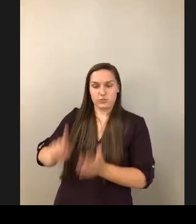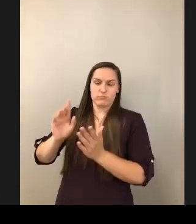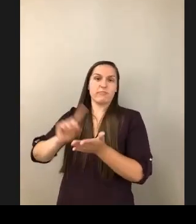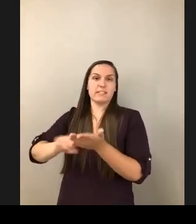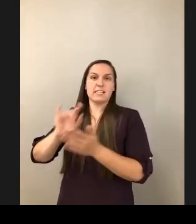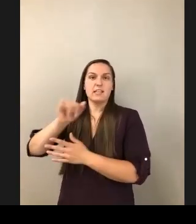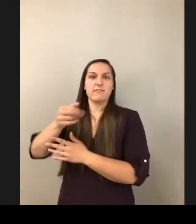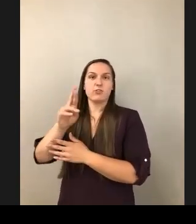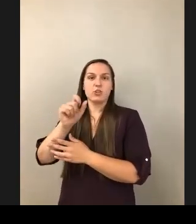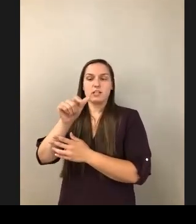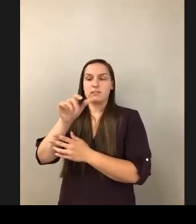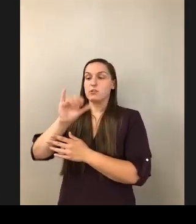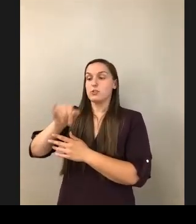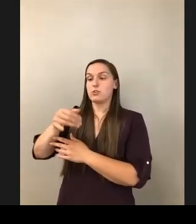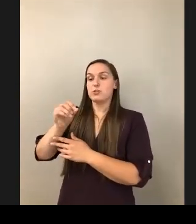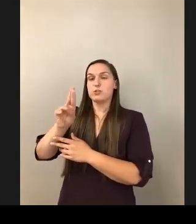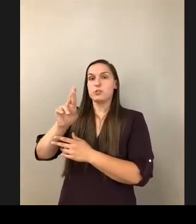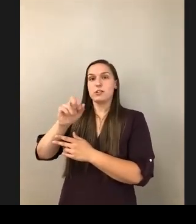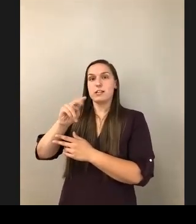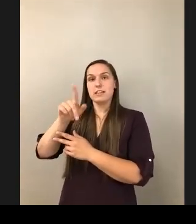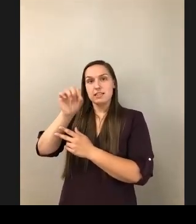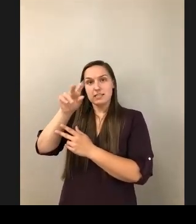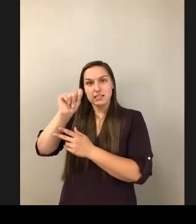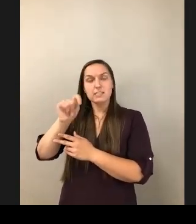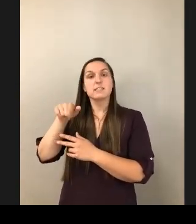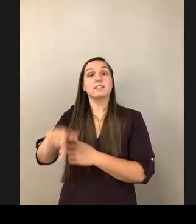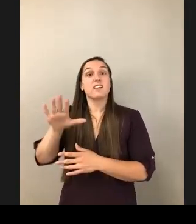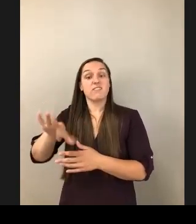una experiencia en ese tipo.